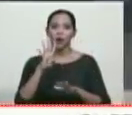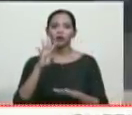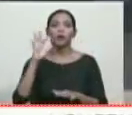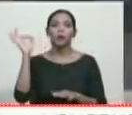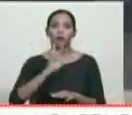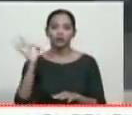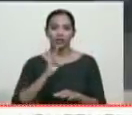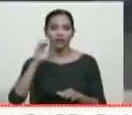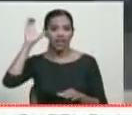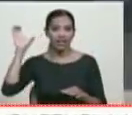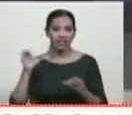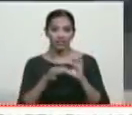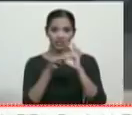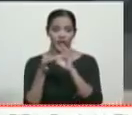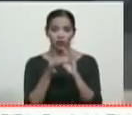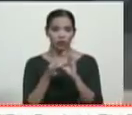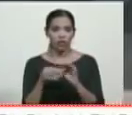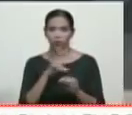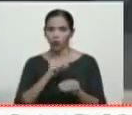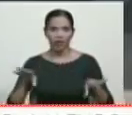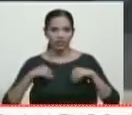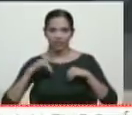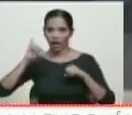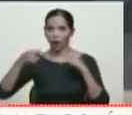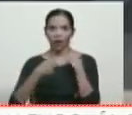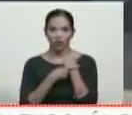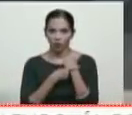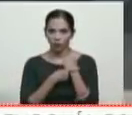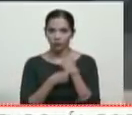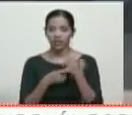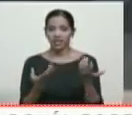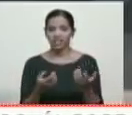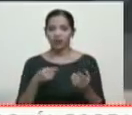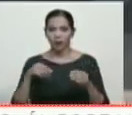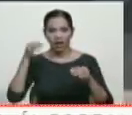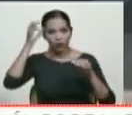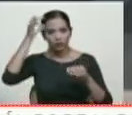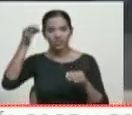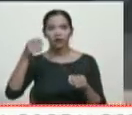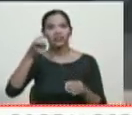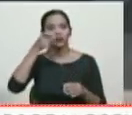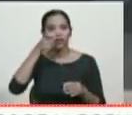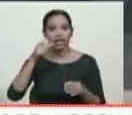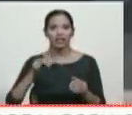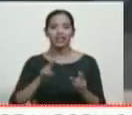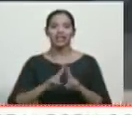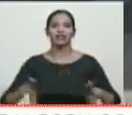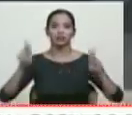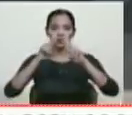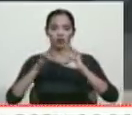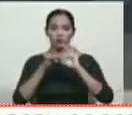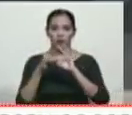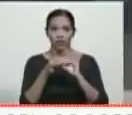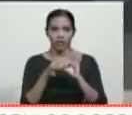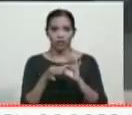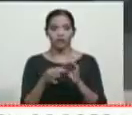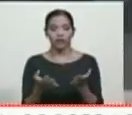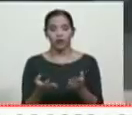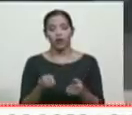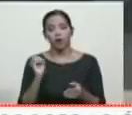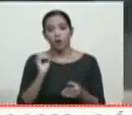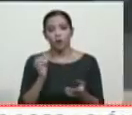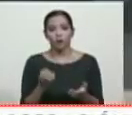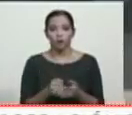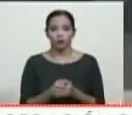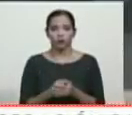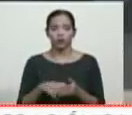su alternativa que le está planteando. Claro. Y si nos vamos al Consejo de Seguridad de las Naciones Unidas, que podría ser la institución o el ente que podría validar una acción